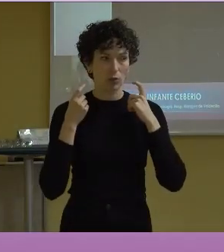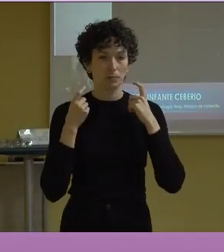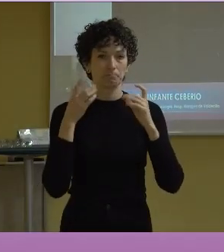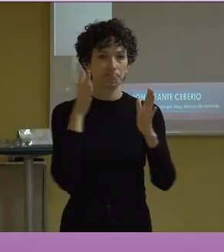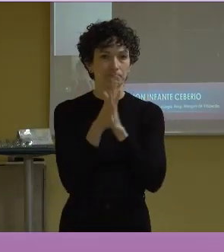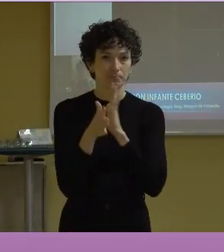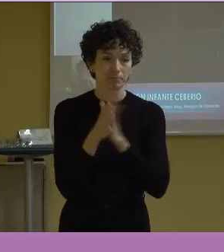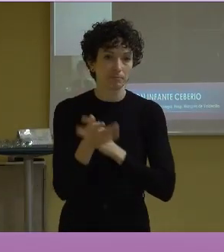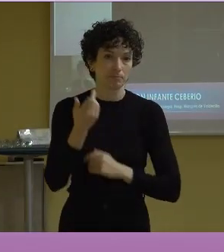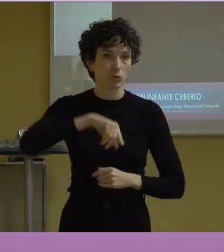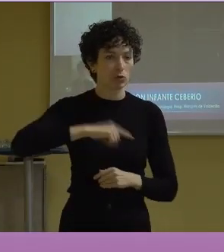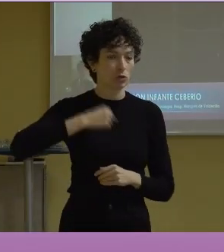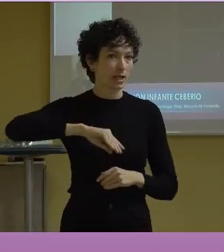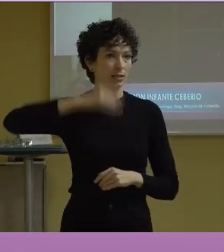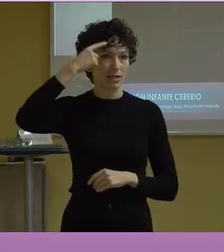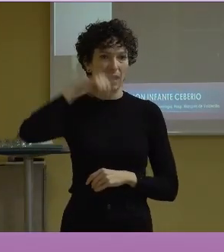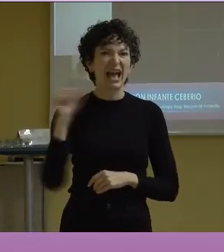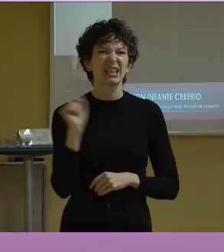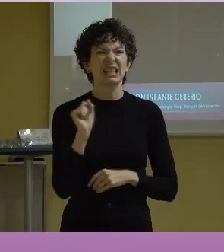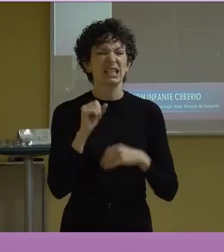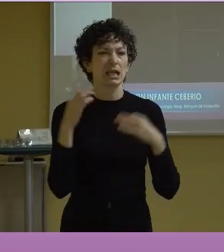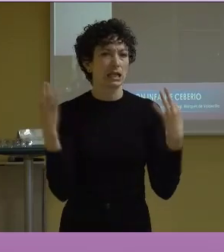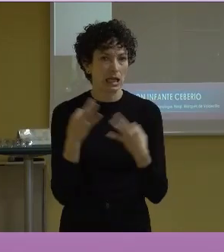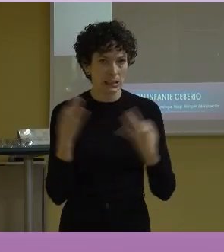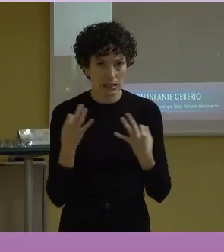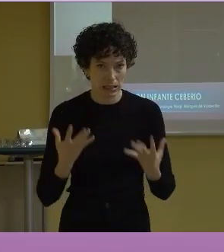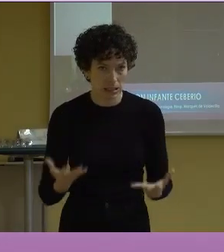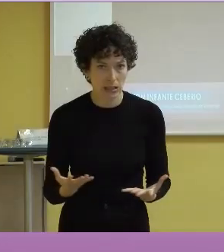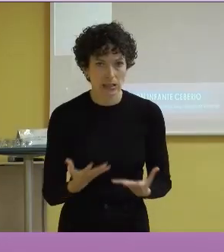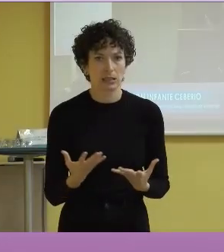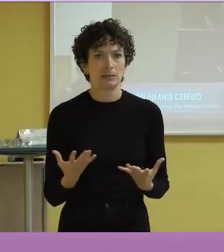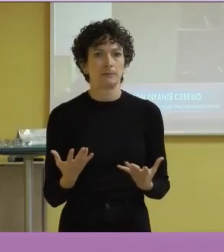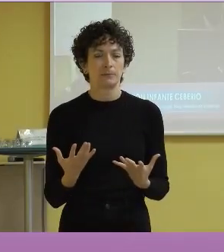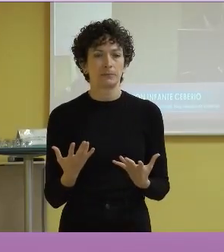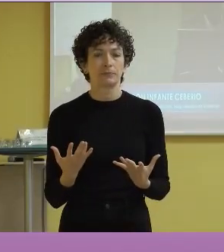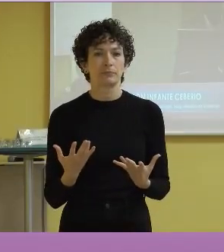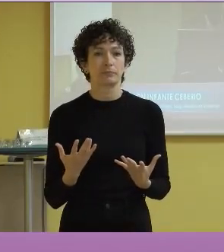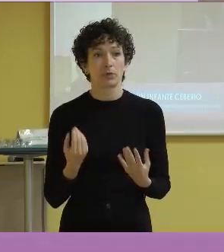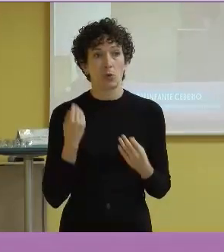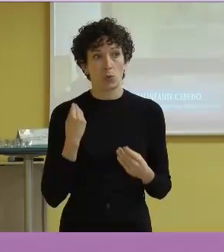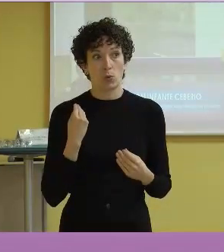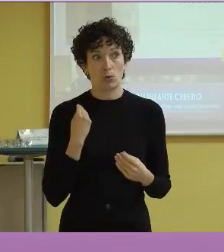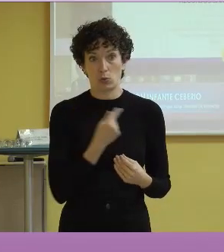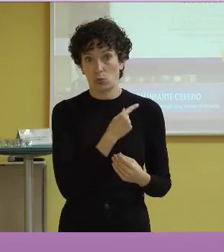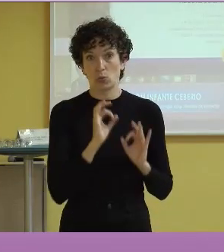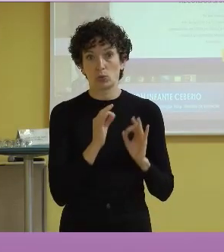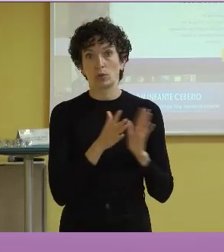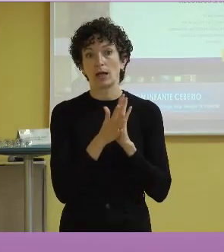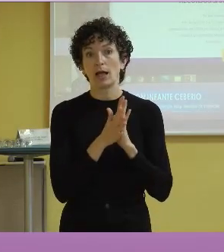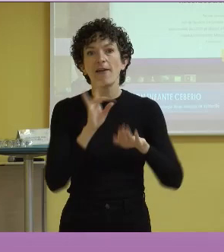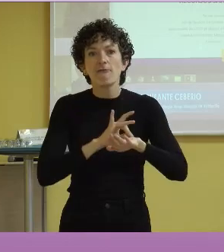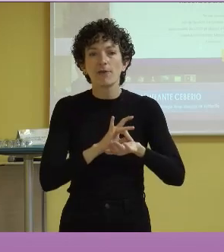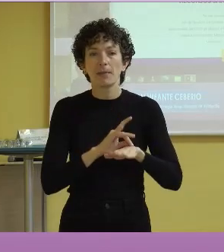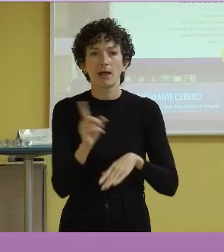pues ya lo sabéis, ¿no?, a qué llamamos ataxia, qué son las ataxias. Como ya acaba de adelantar, pues no es una enfermedad, ¿no?, es